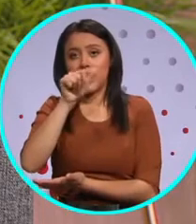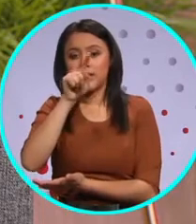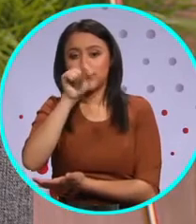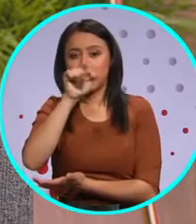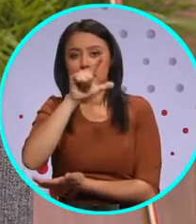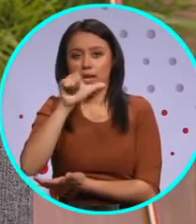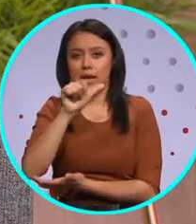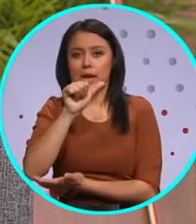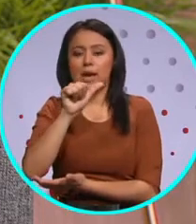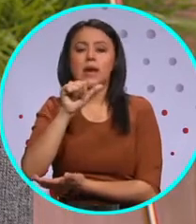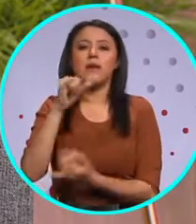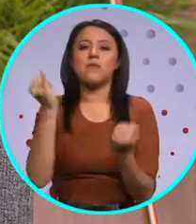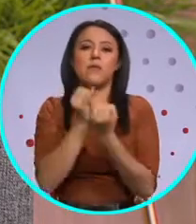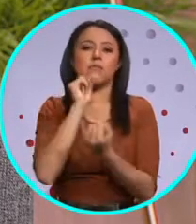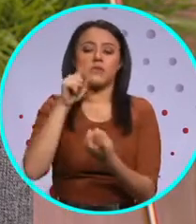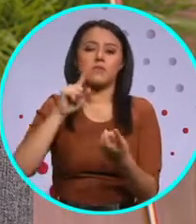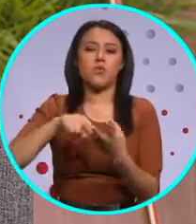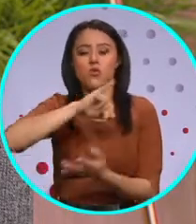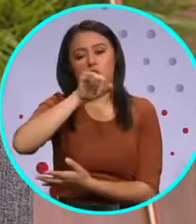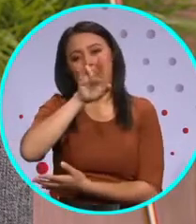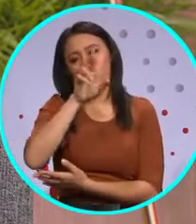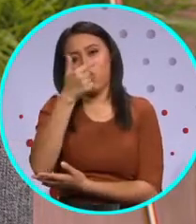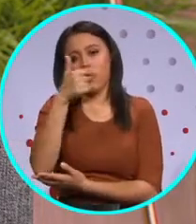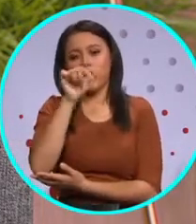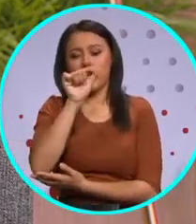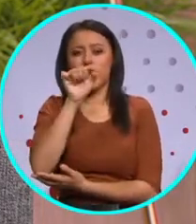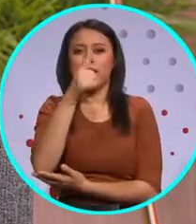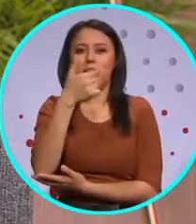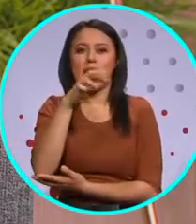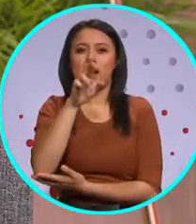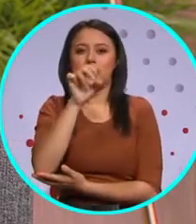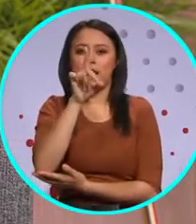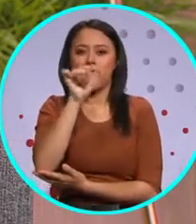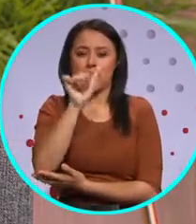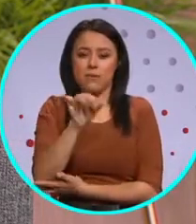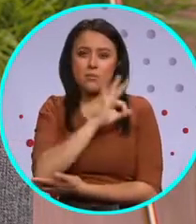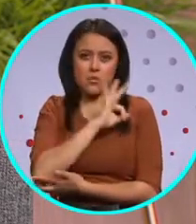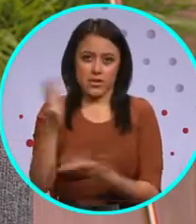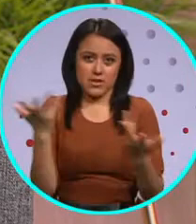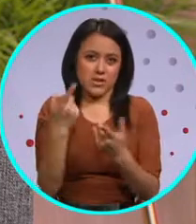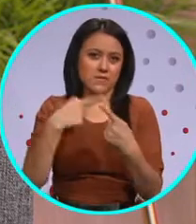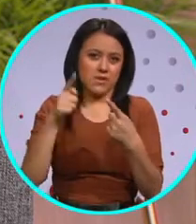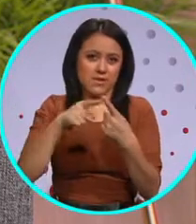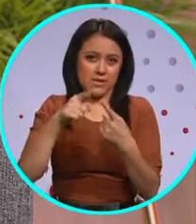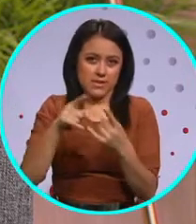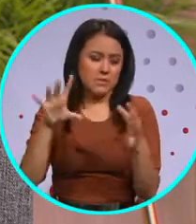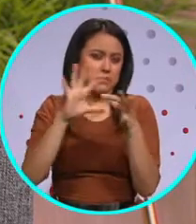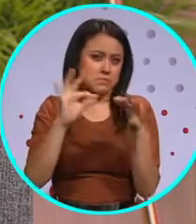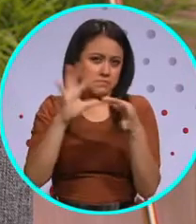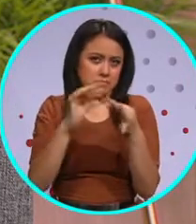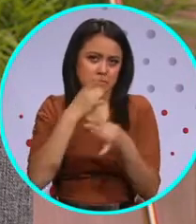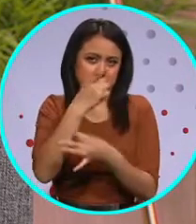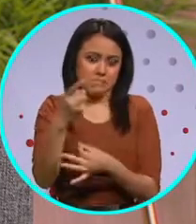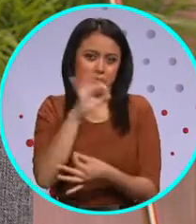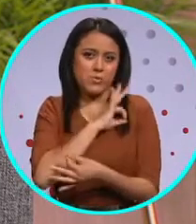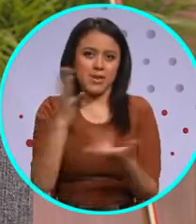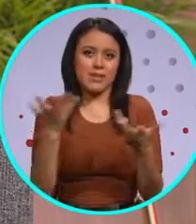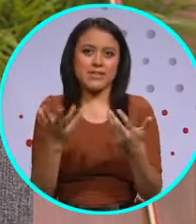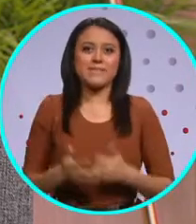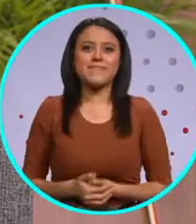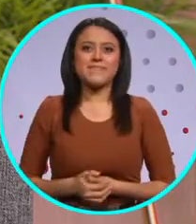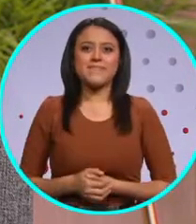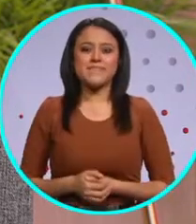garralda todas dudas sugerencias críticas constructivas todo lo que nos quieran decir lo pueden hacer a través este medio por supuesto